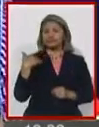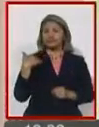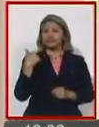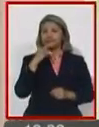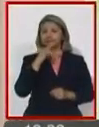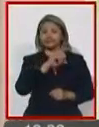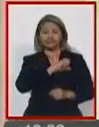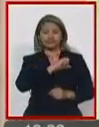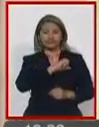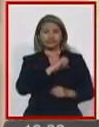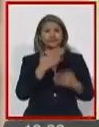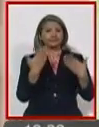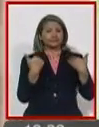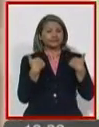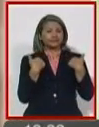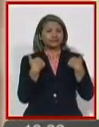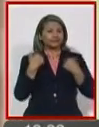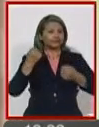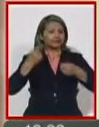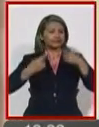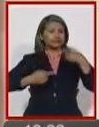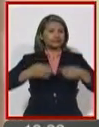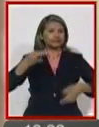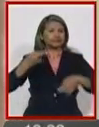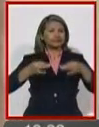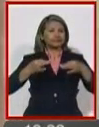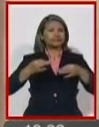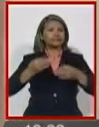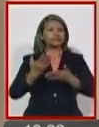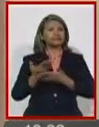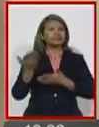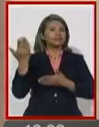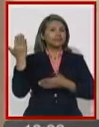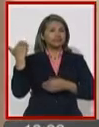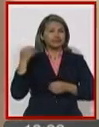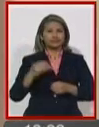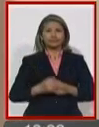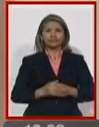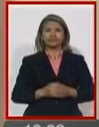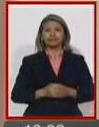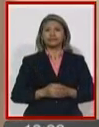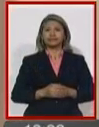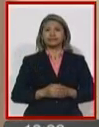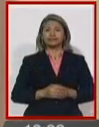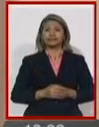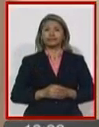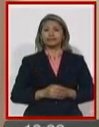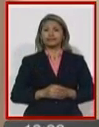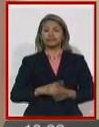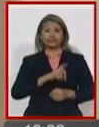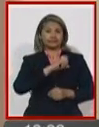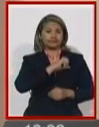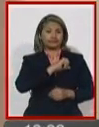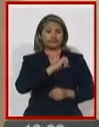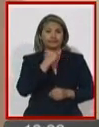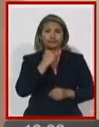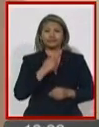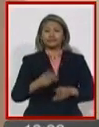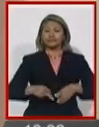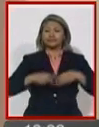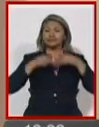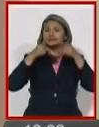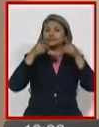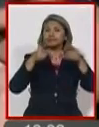de la Barra tuvo una pugna judicial en su momento, ¿no es cierto? El general de la Barra presentó